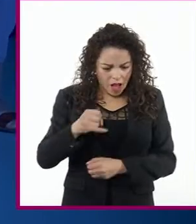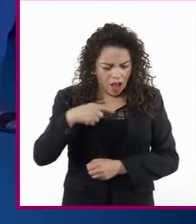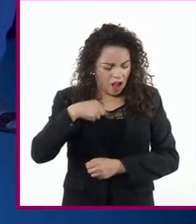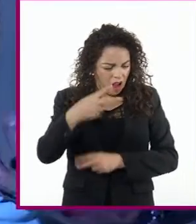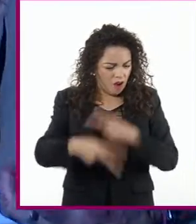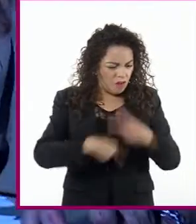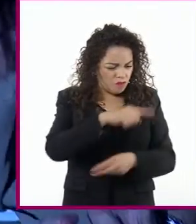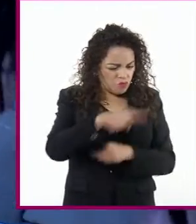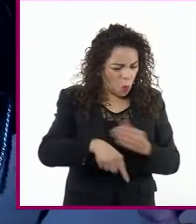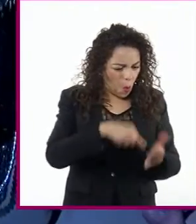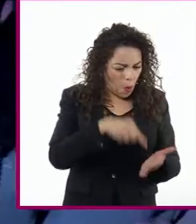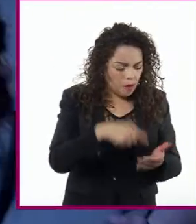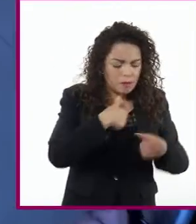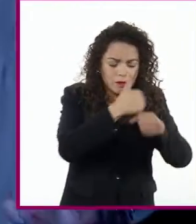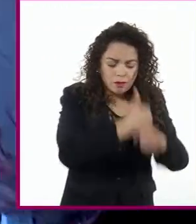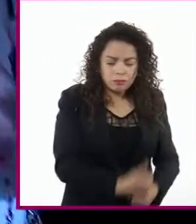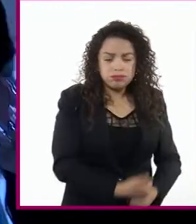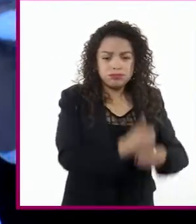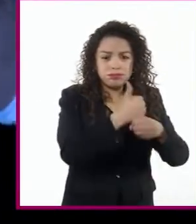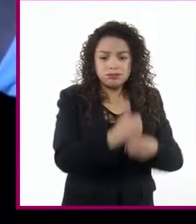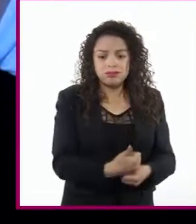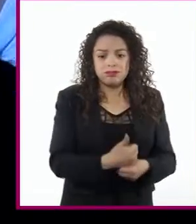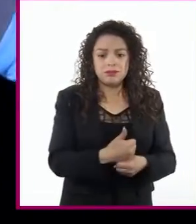desgraciado? ¡Ay!